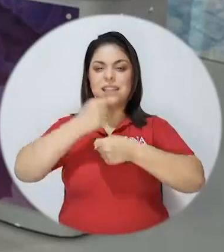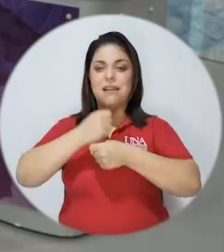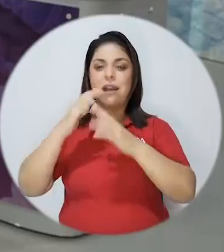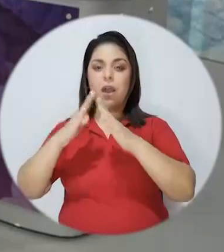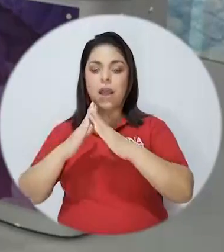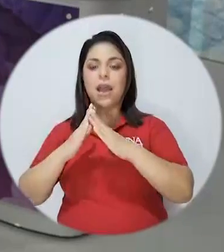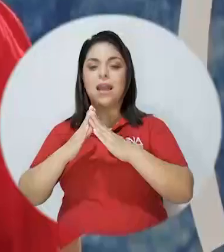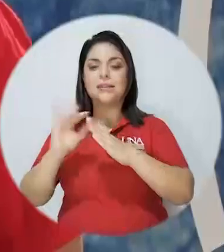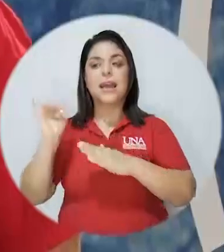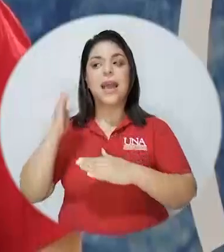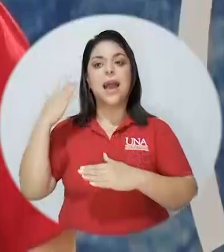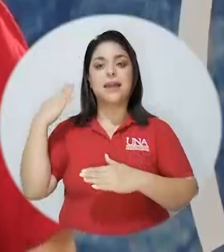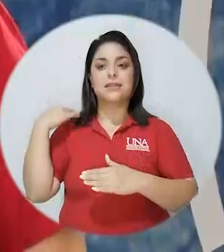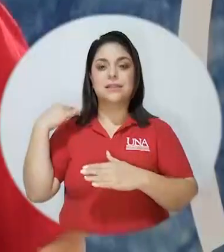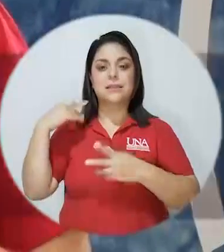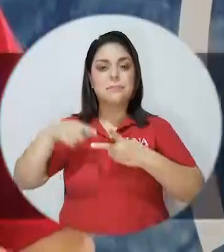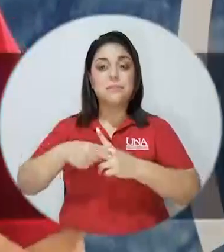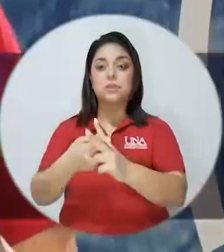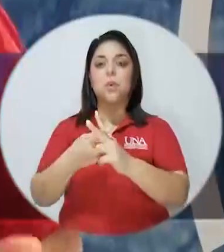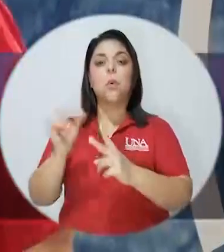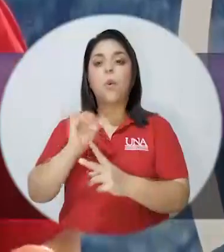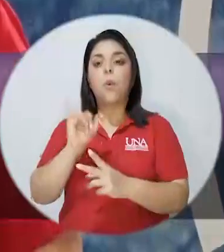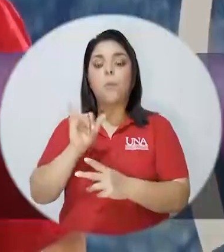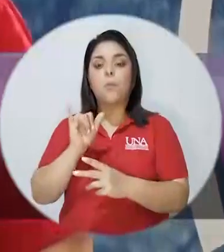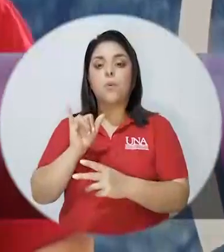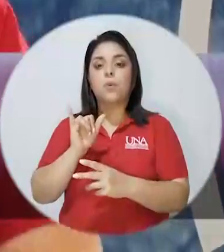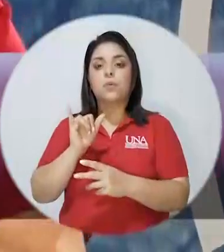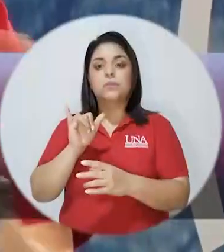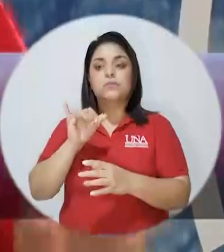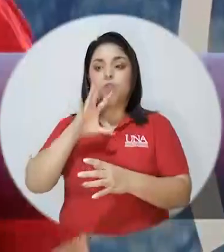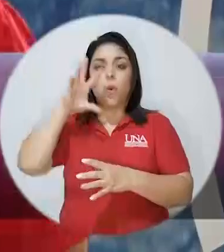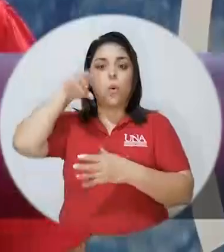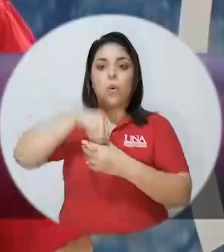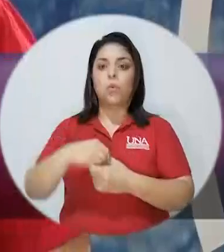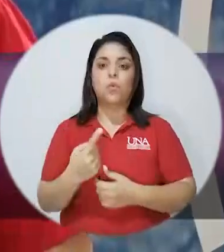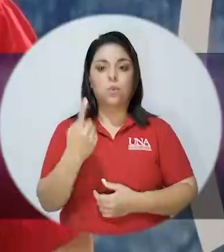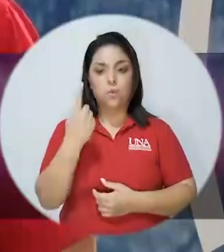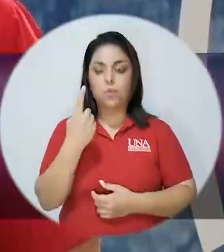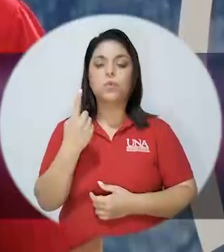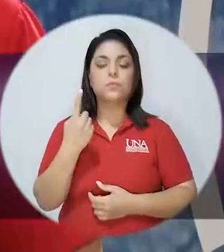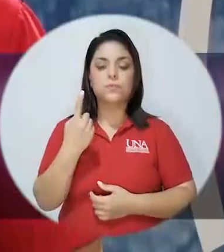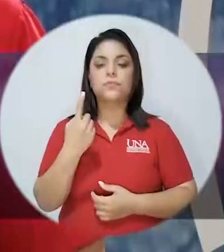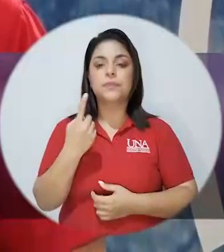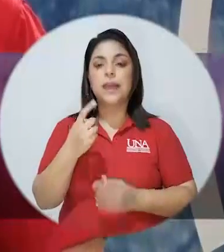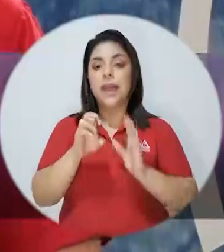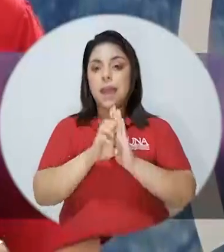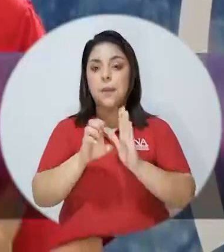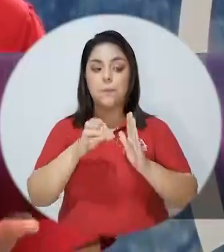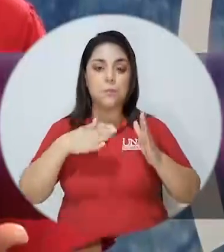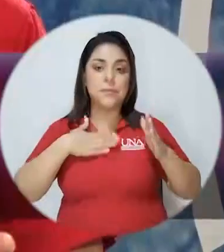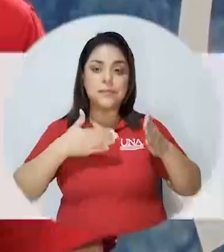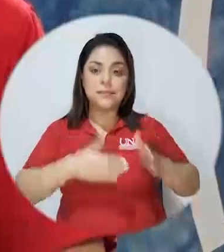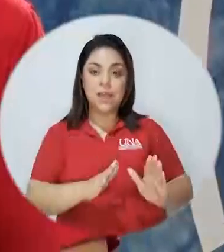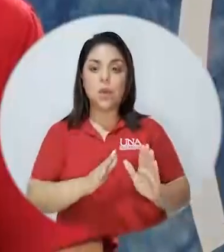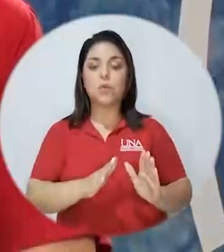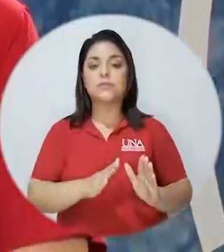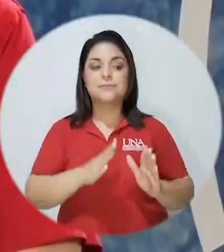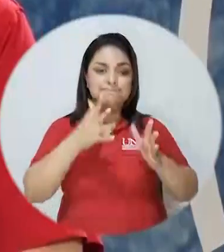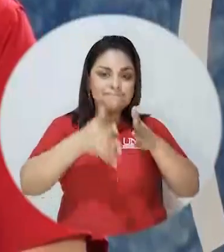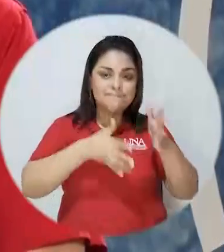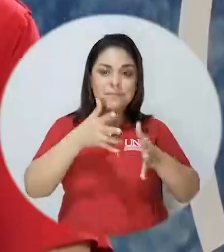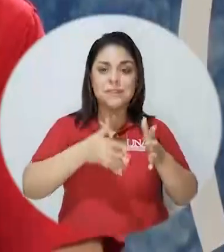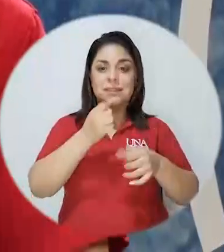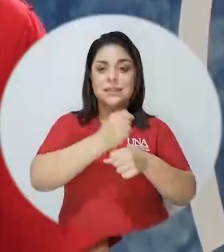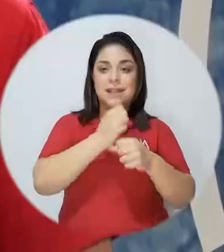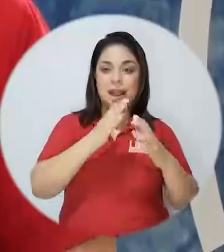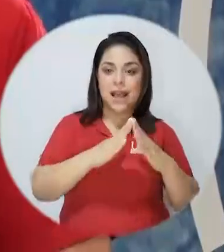cansada. Es un beneficio increíble, pero entramos a un teletrabajo donde teníamos un todo en uno. O sea, los que tenían hijos estaban con las